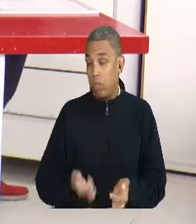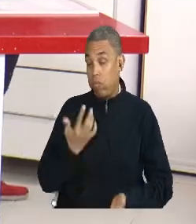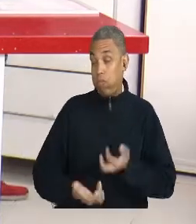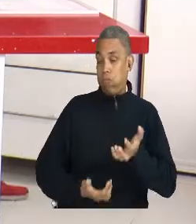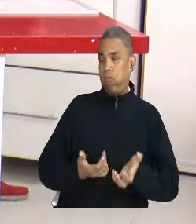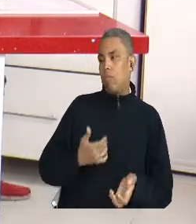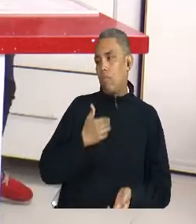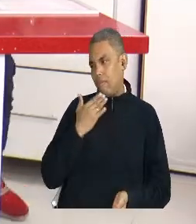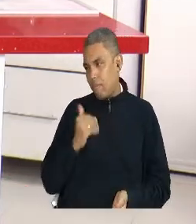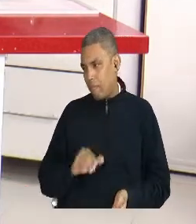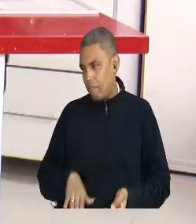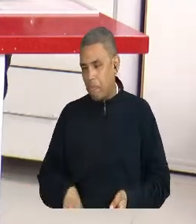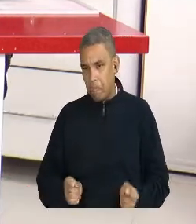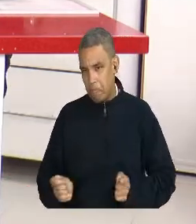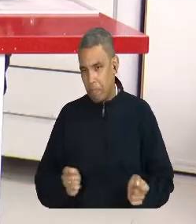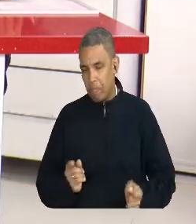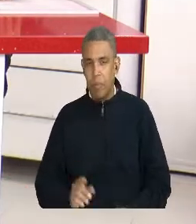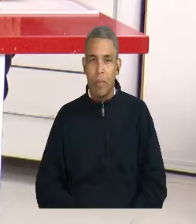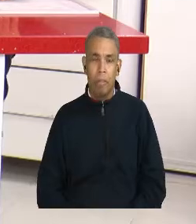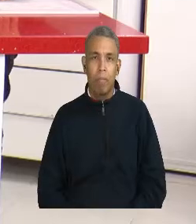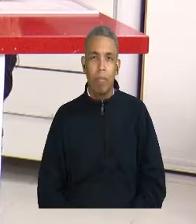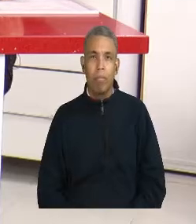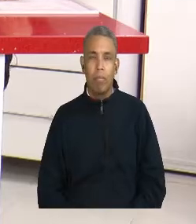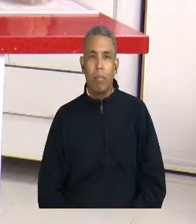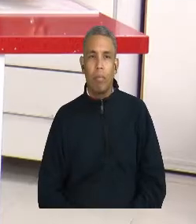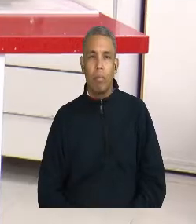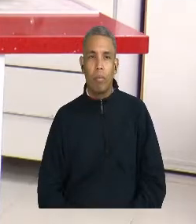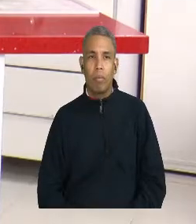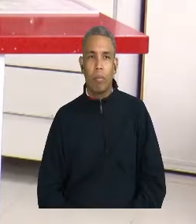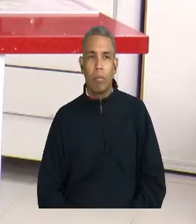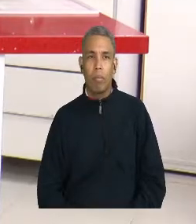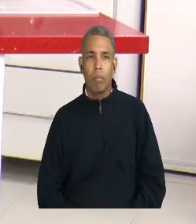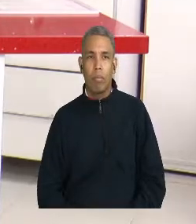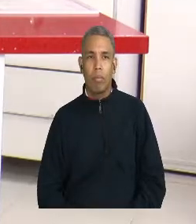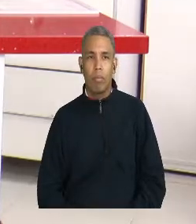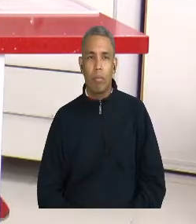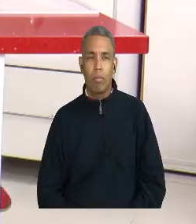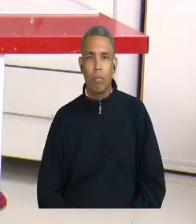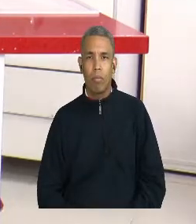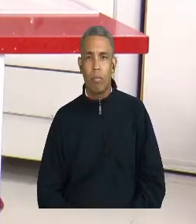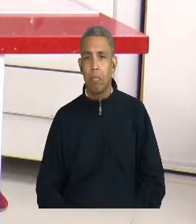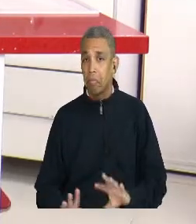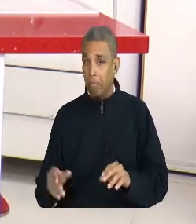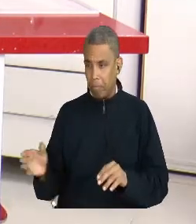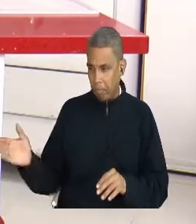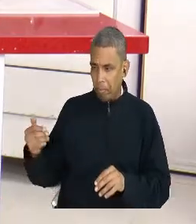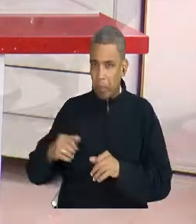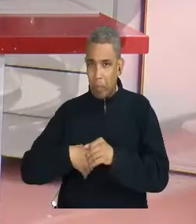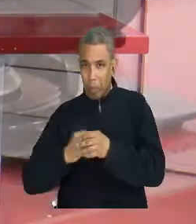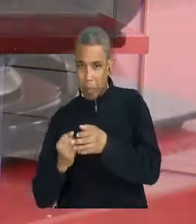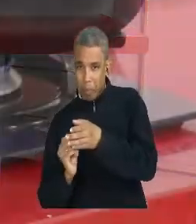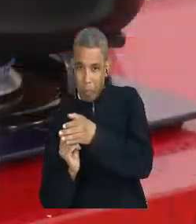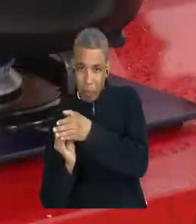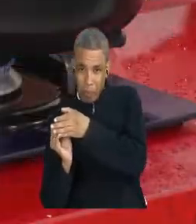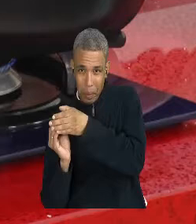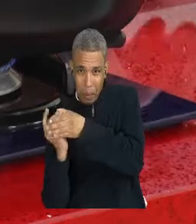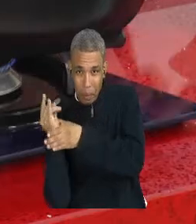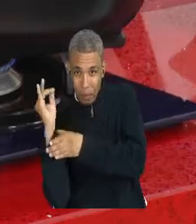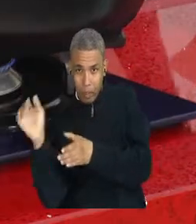que se puedan freír de la mejor manera. Ok. Si quieren me regalas el cilantro, voy adelantando otro proceso para... ¿Para qué, perdón?